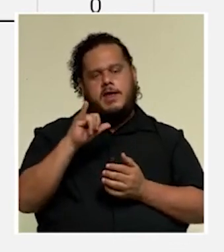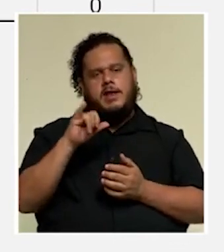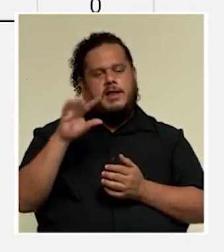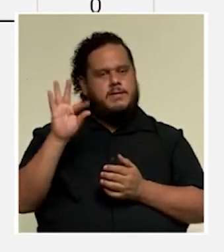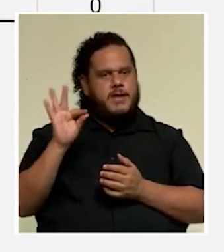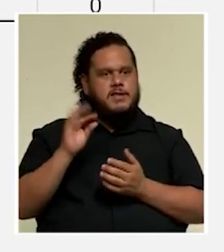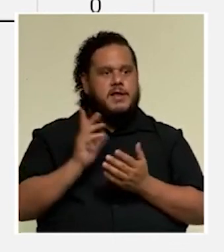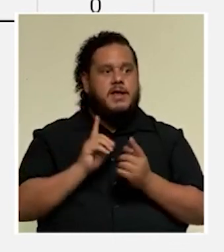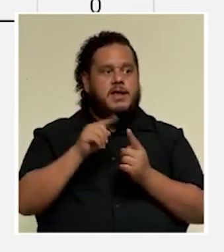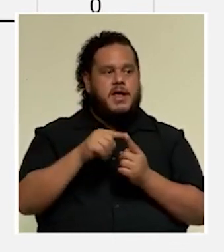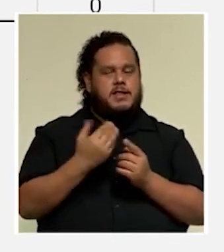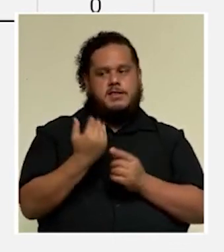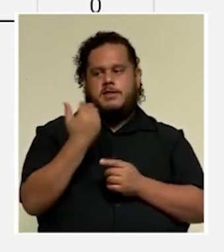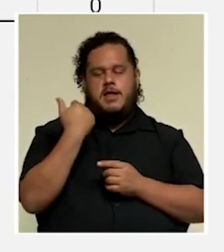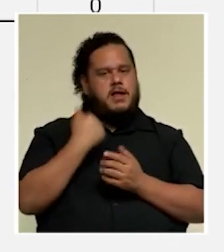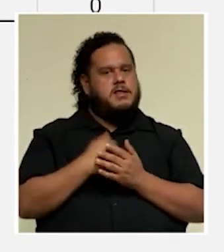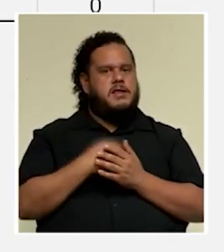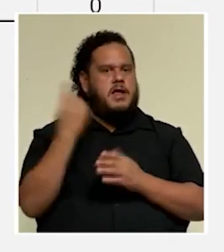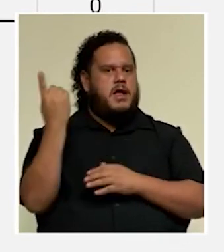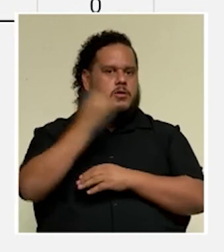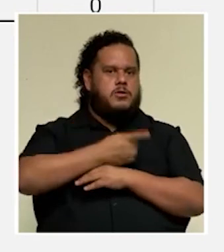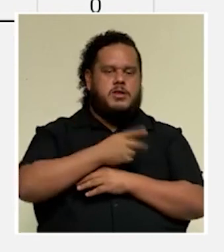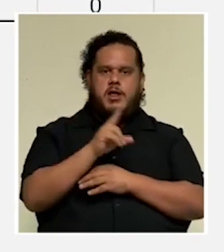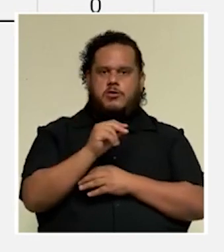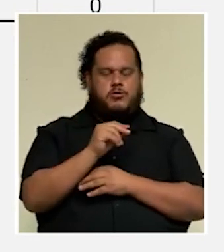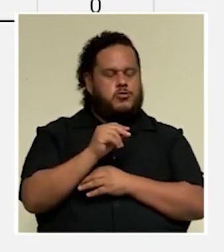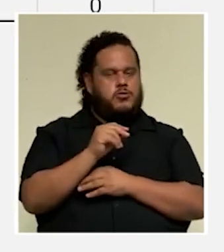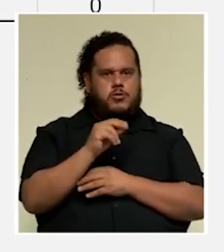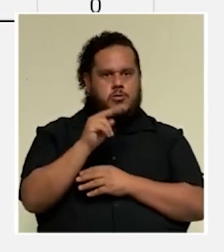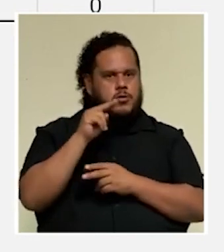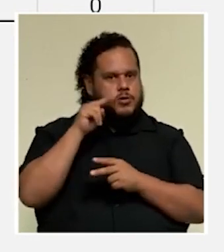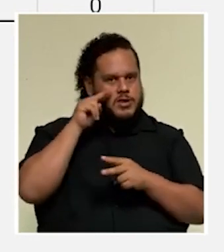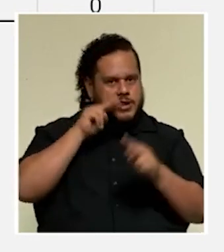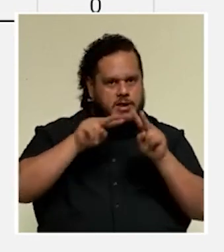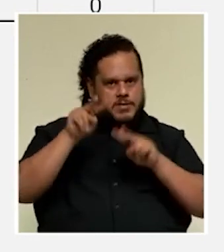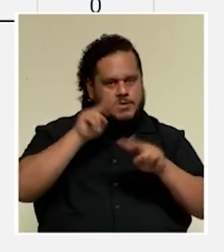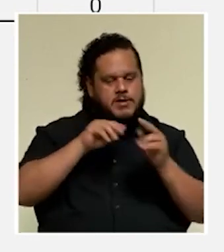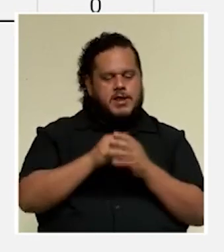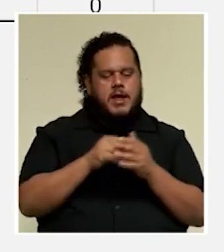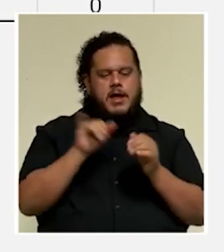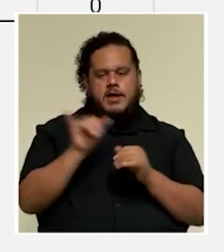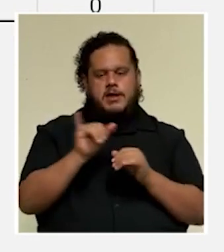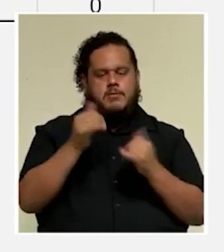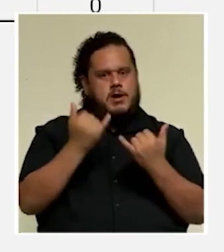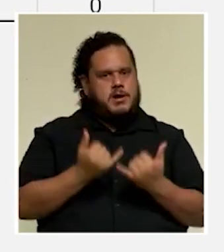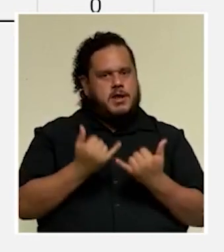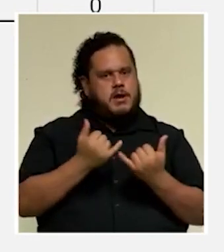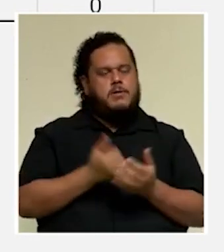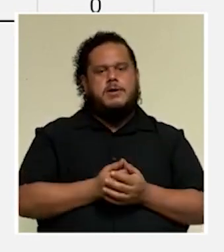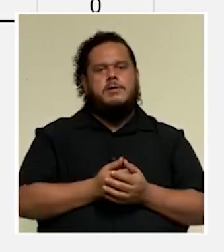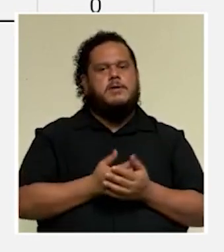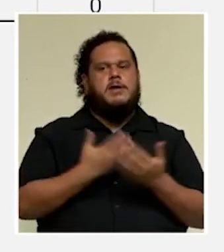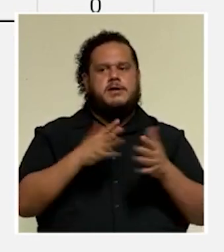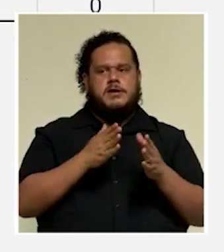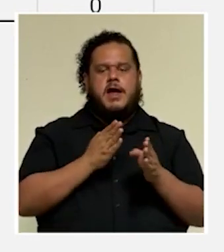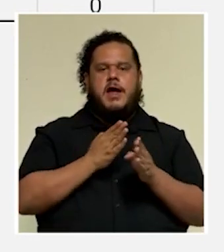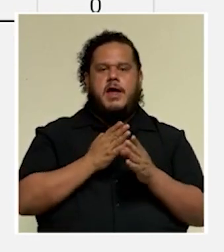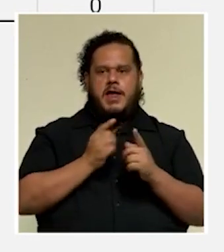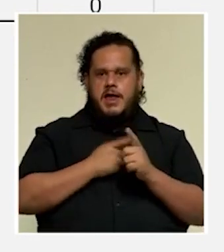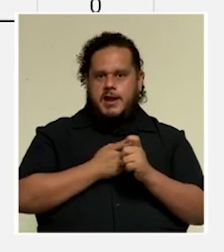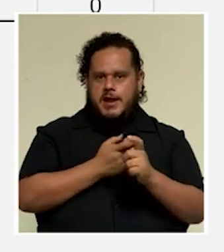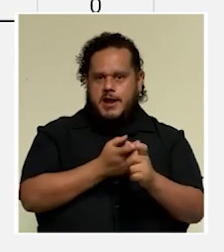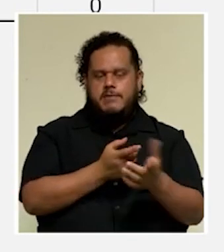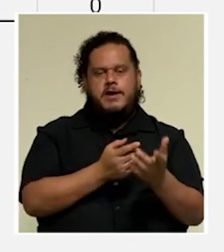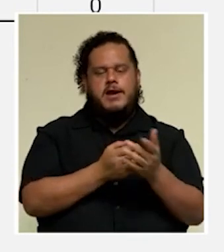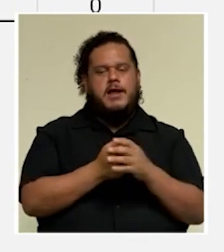que hasta hace unos días no se visibilizaba como ahora, ya en la carrera que se ha